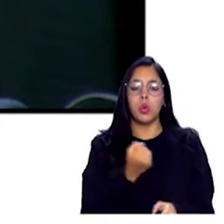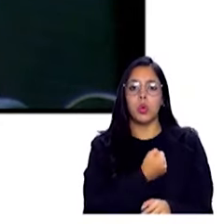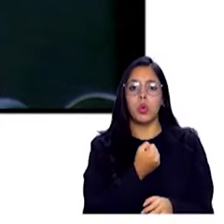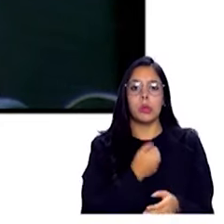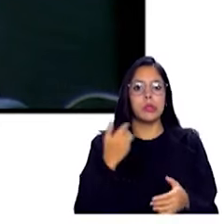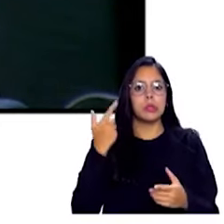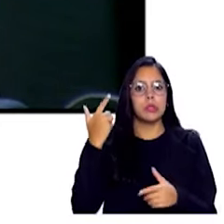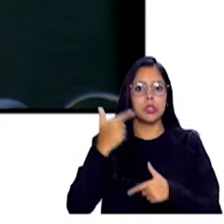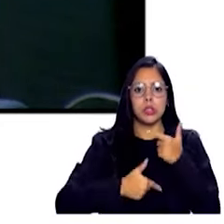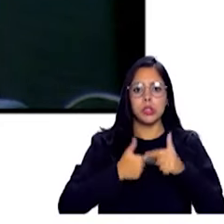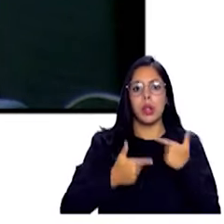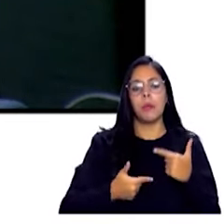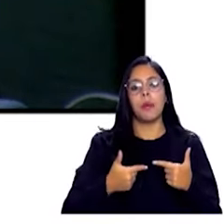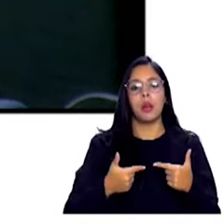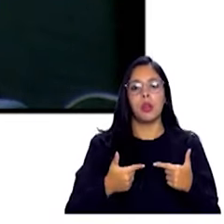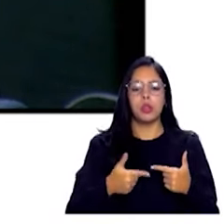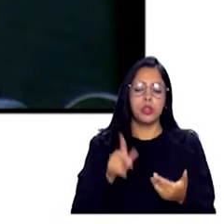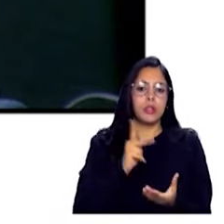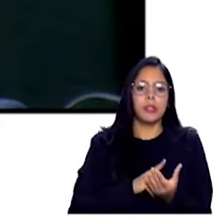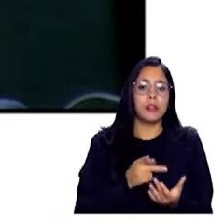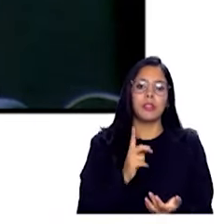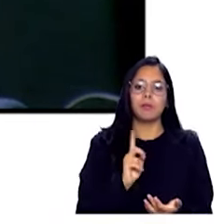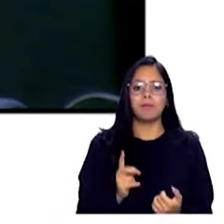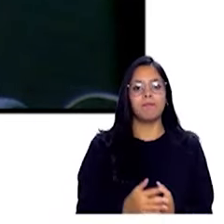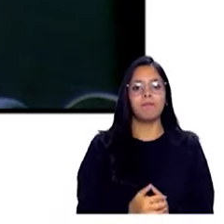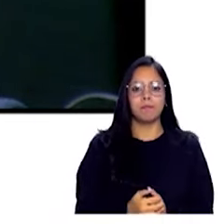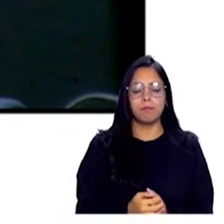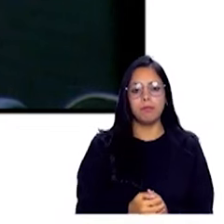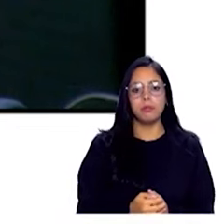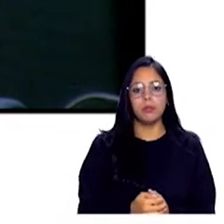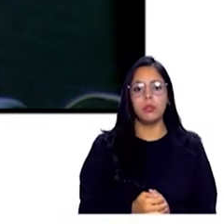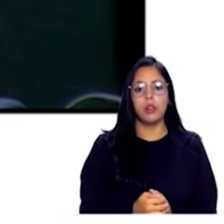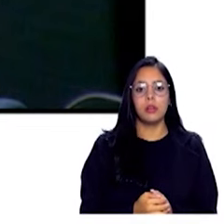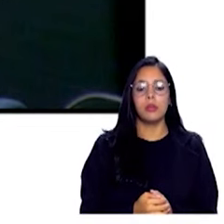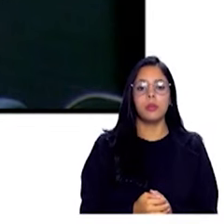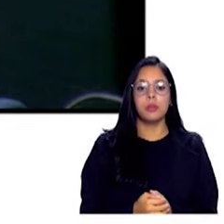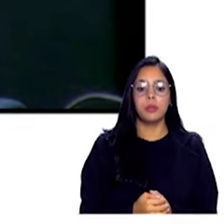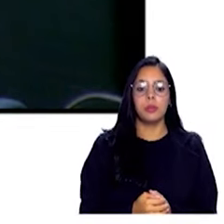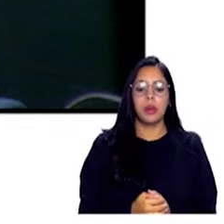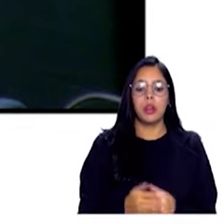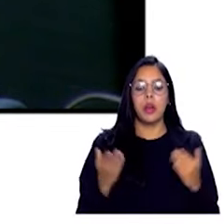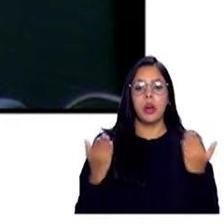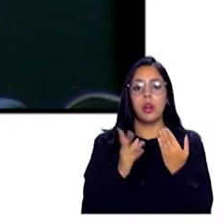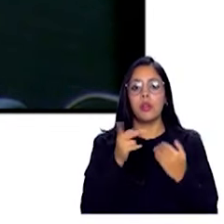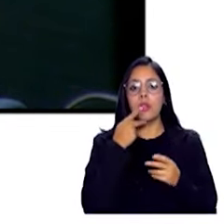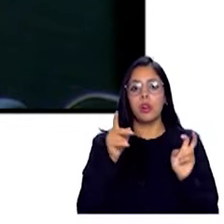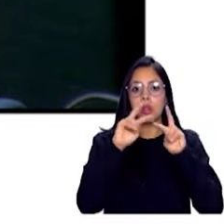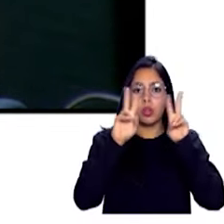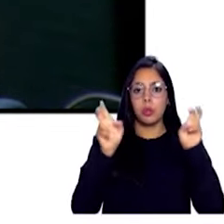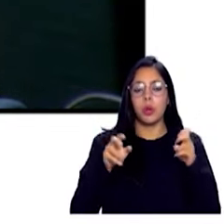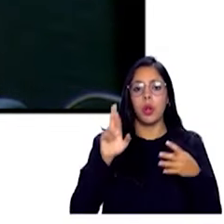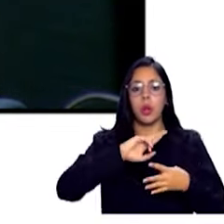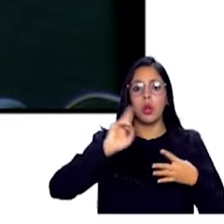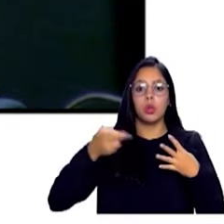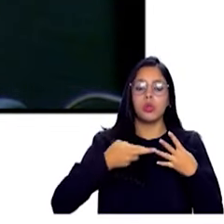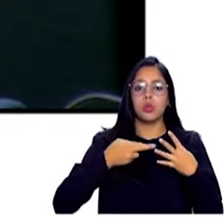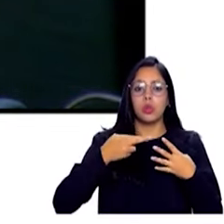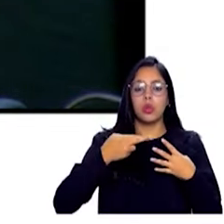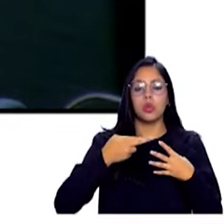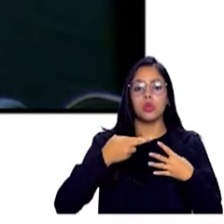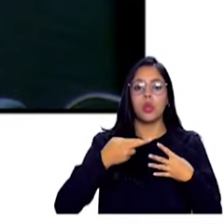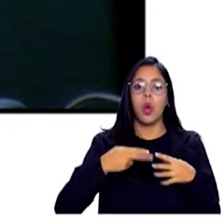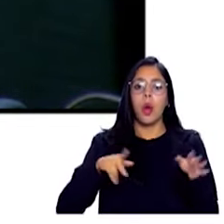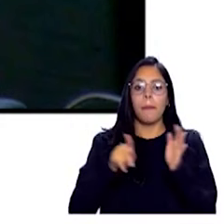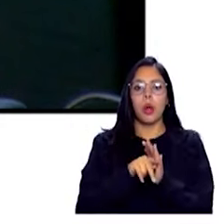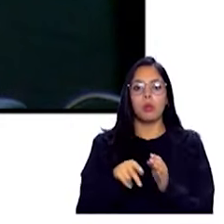verdaderamente un vamos ha características del recurso de casación en espaa en